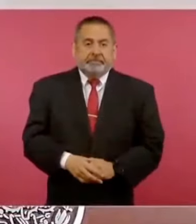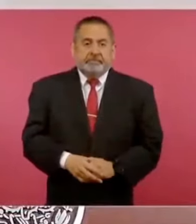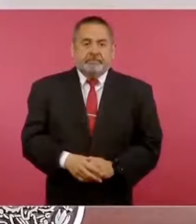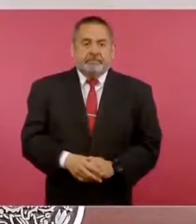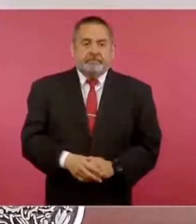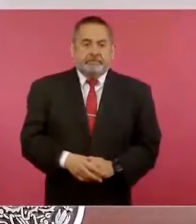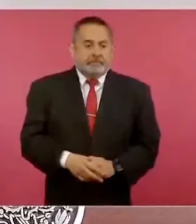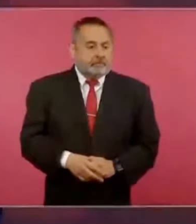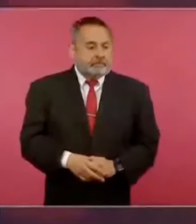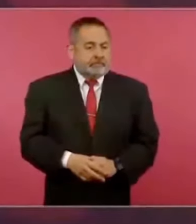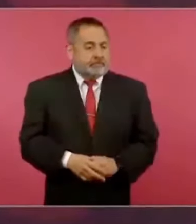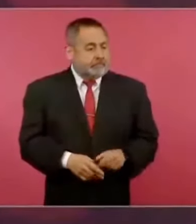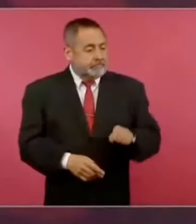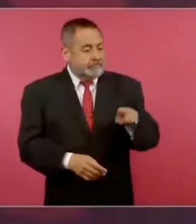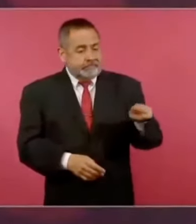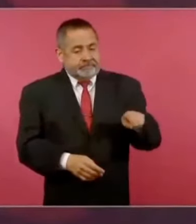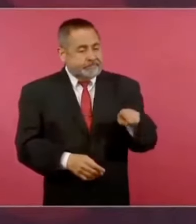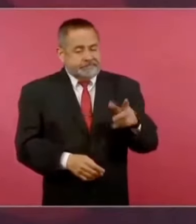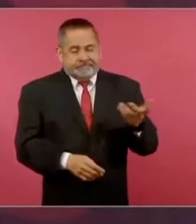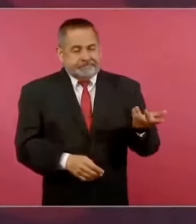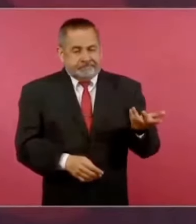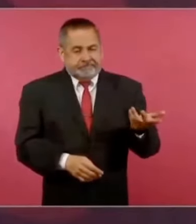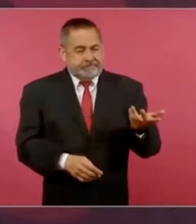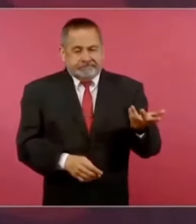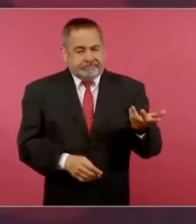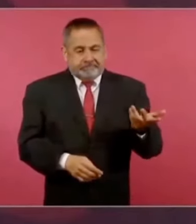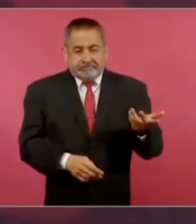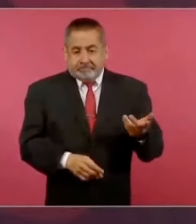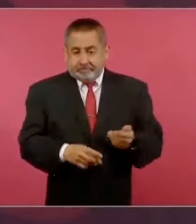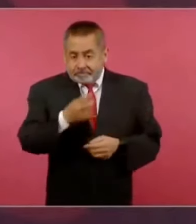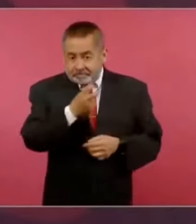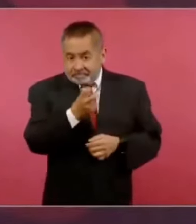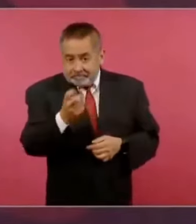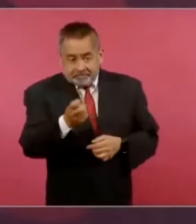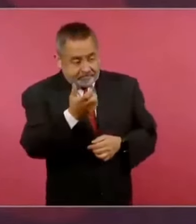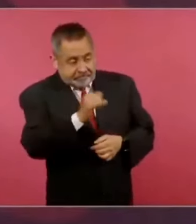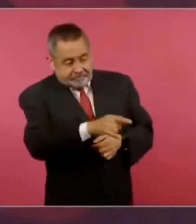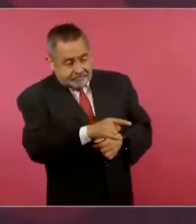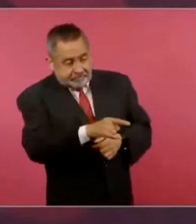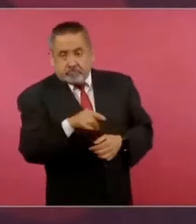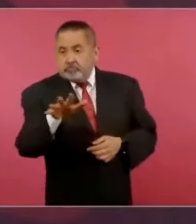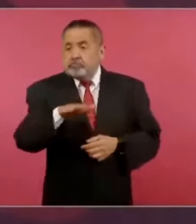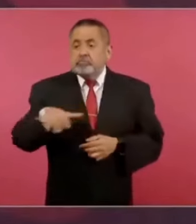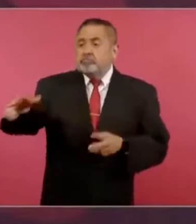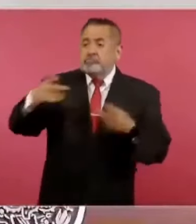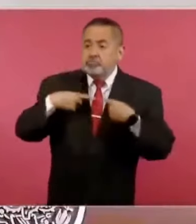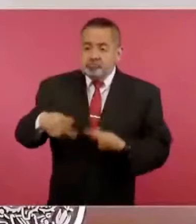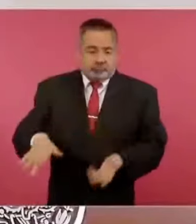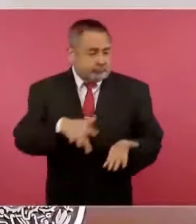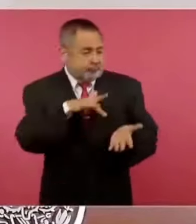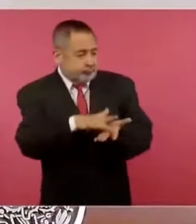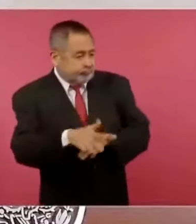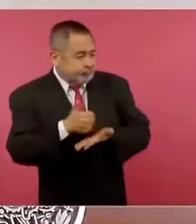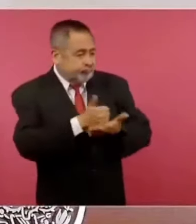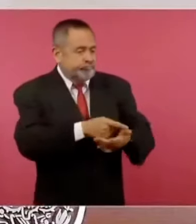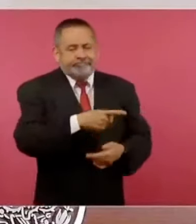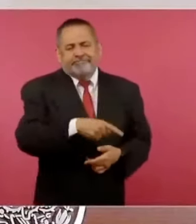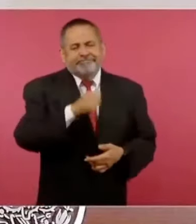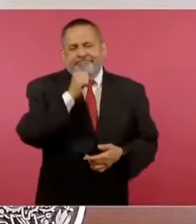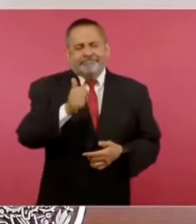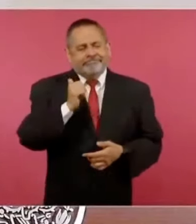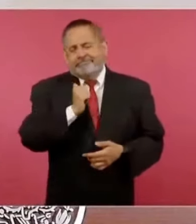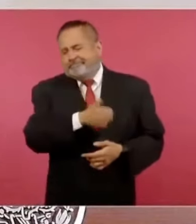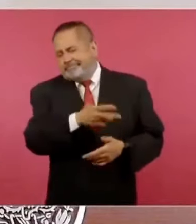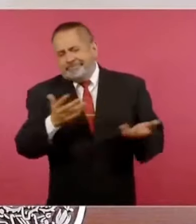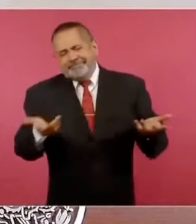no van a contar pues nunca con el respaldo de los ciudadanos.